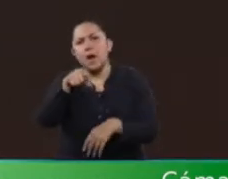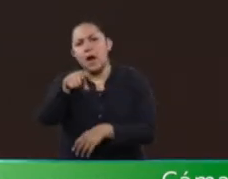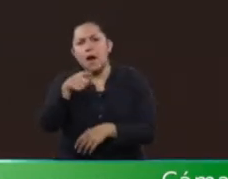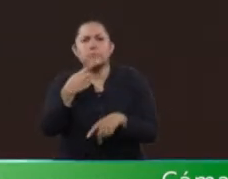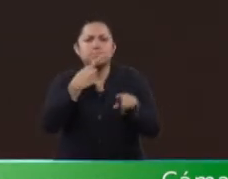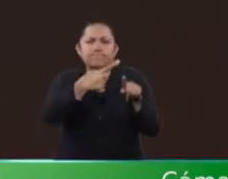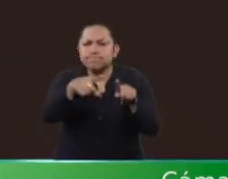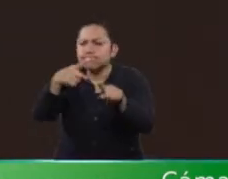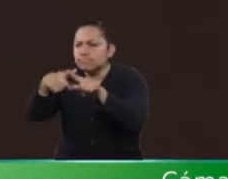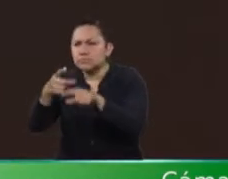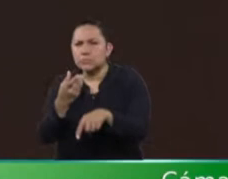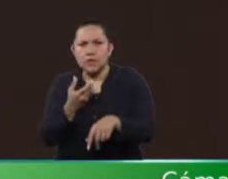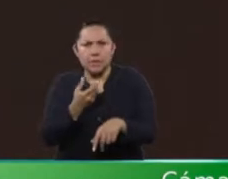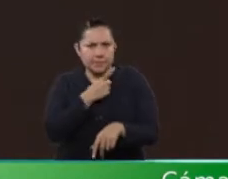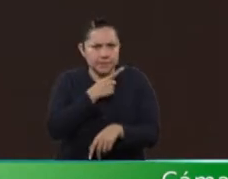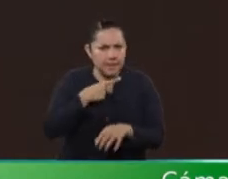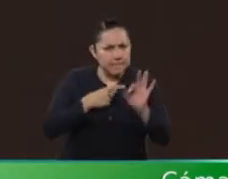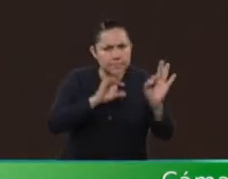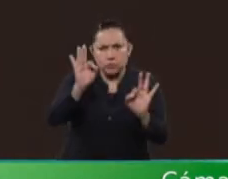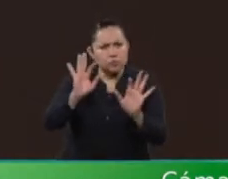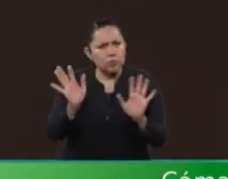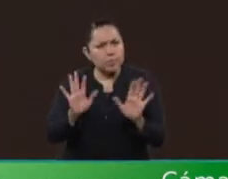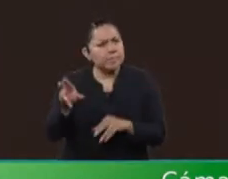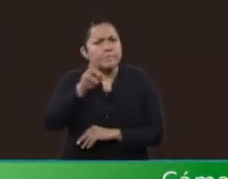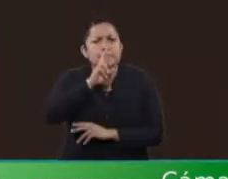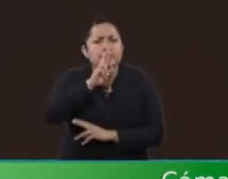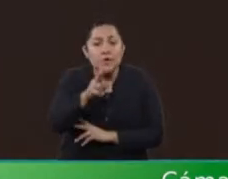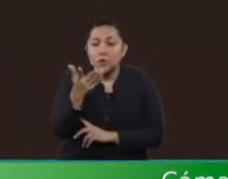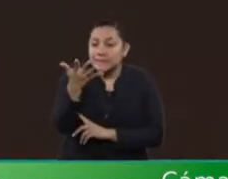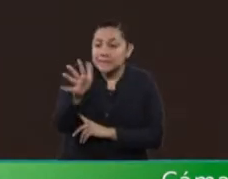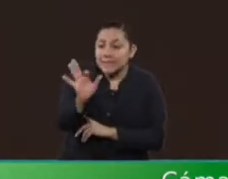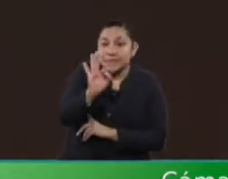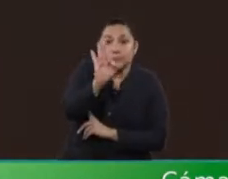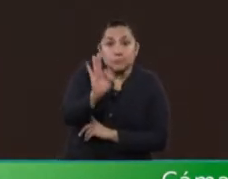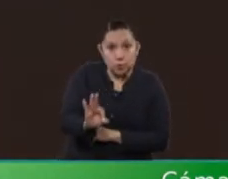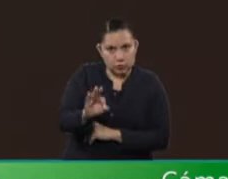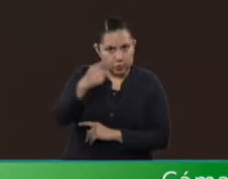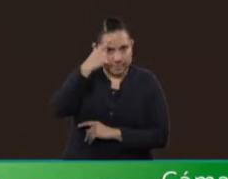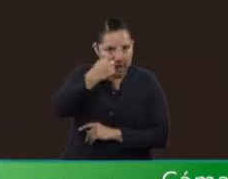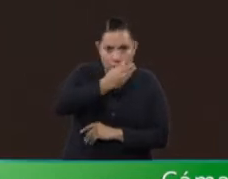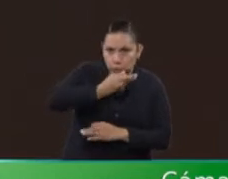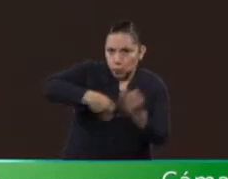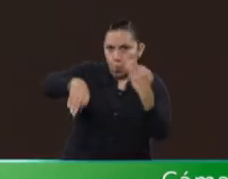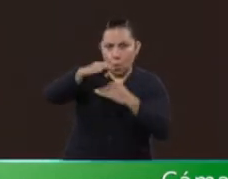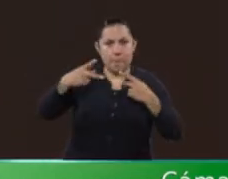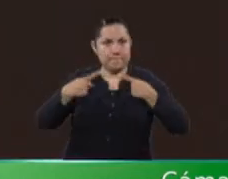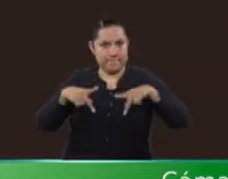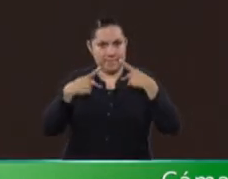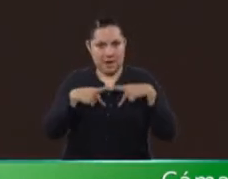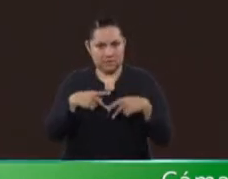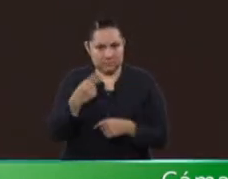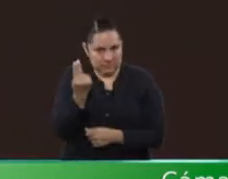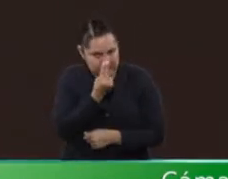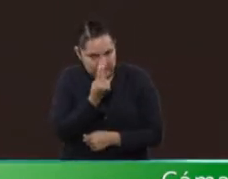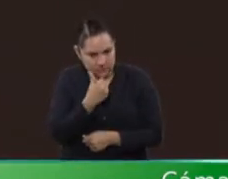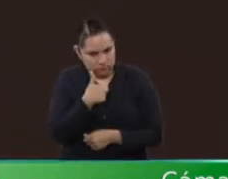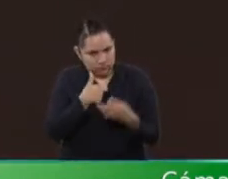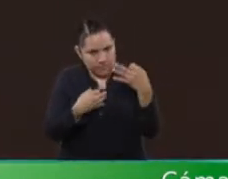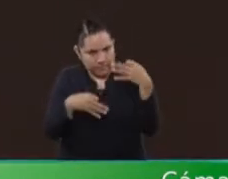para todas las personas que viven en exclusión de un trabajo digno. Me parece, ojalá